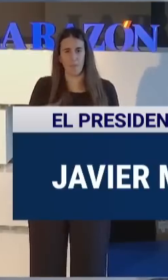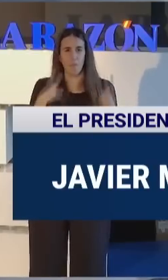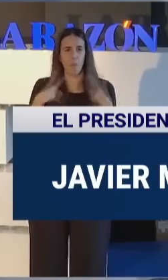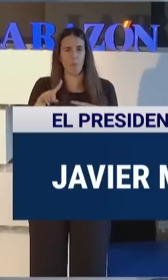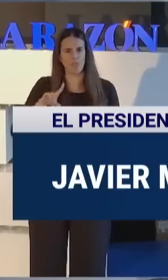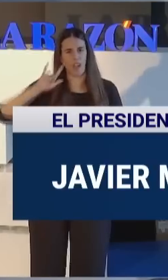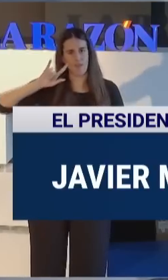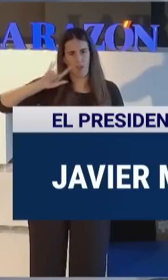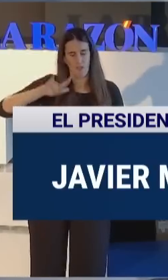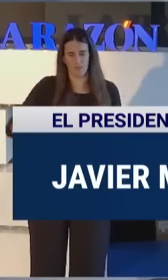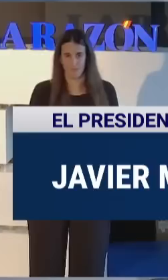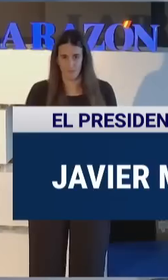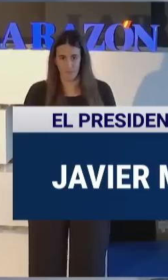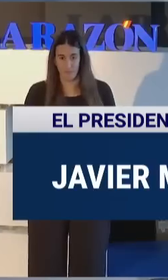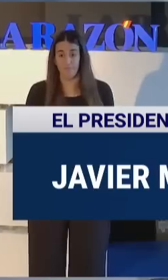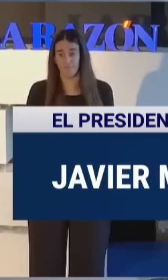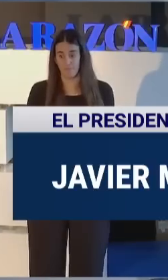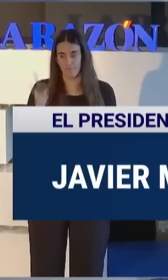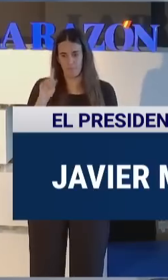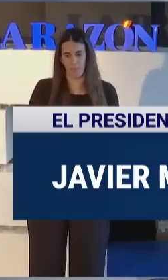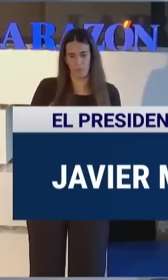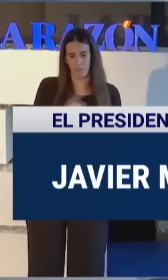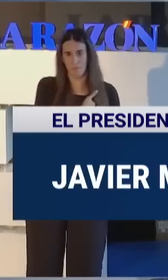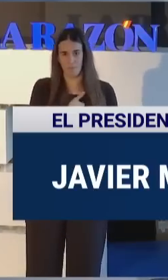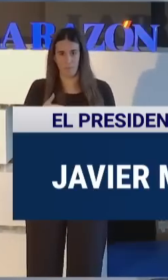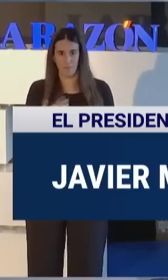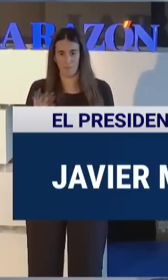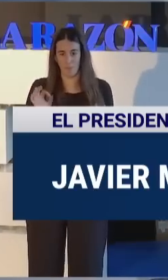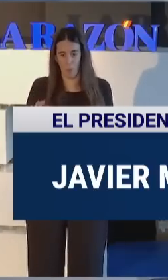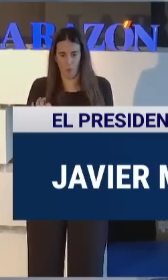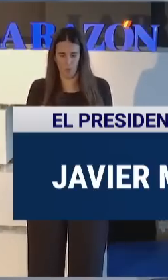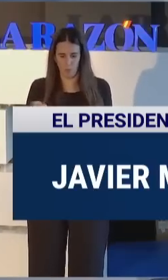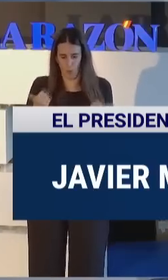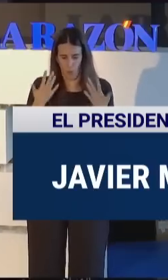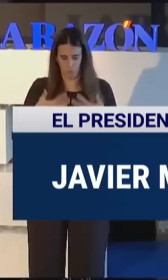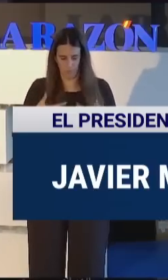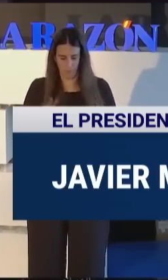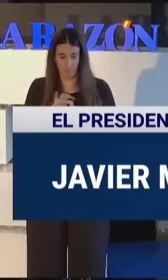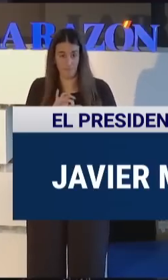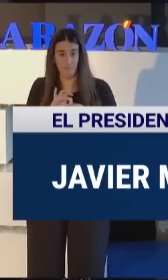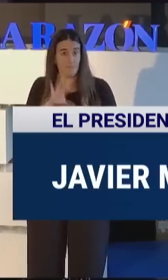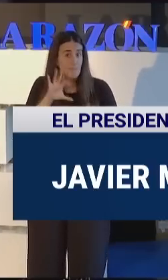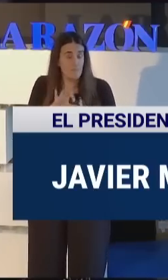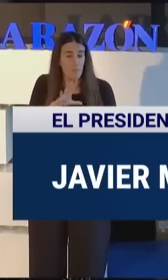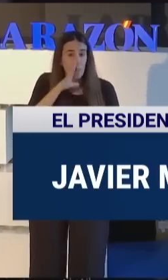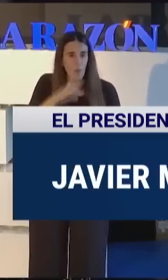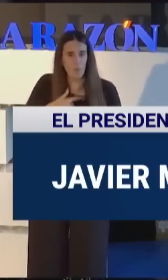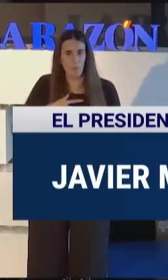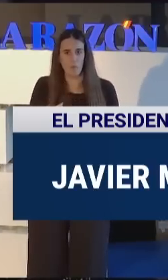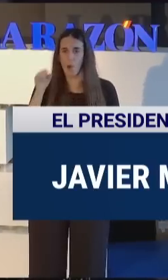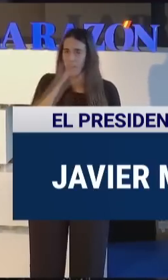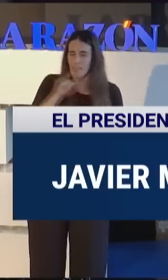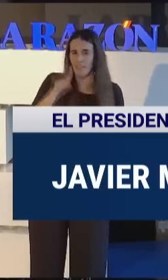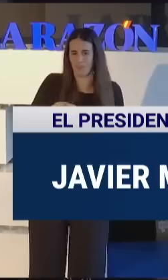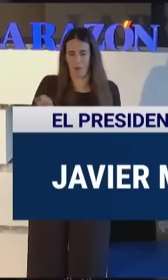Así que también, digamos, la otra parte es eso, digo, de cuando les sorprende así como el look, es que tenía una banda Stone y además cantaba.